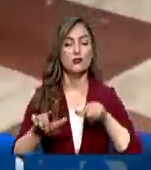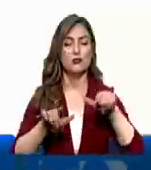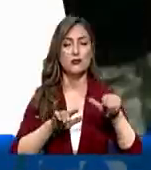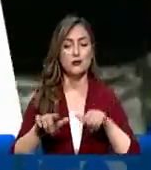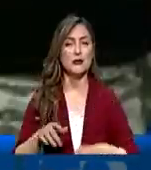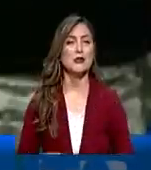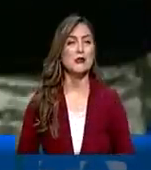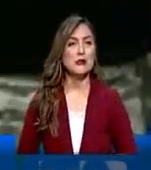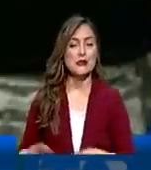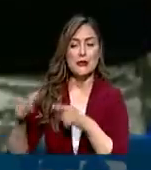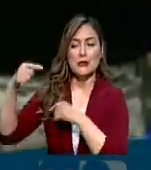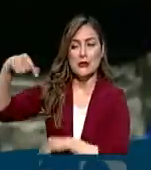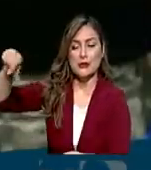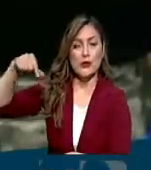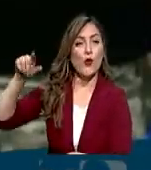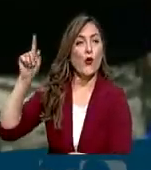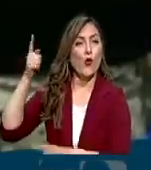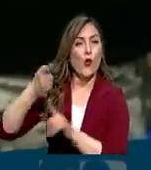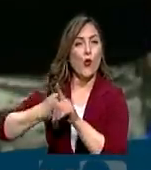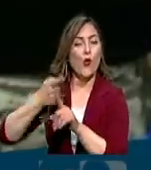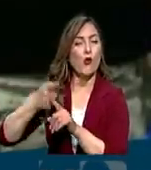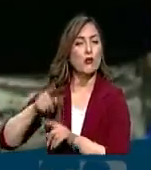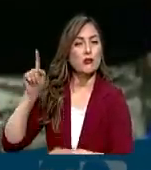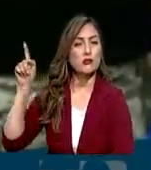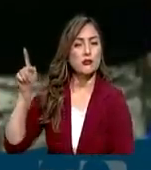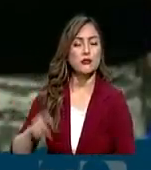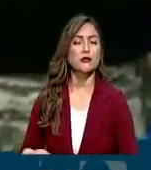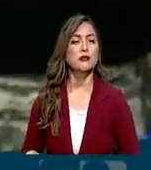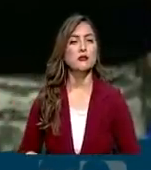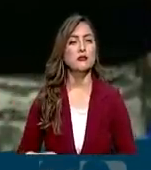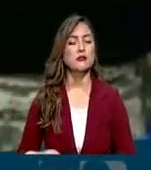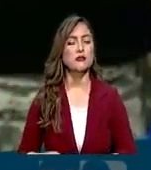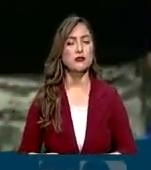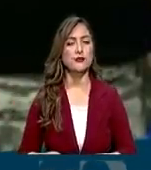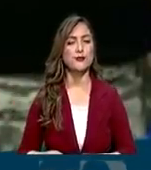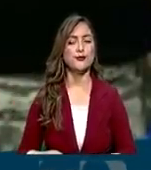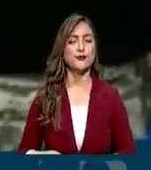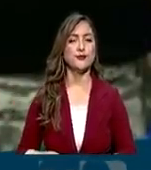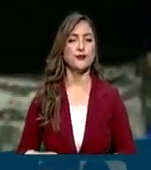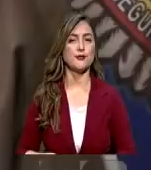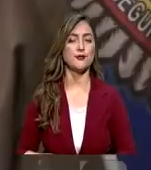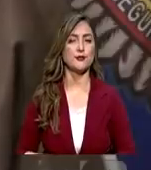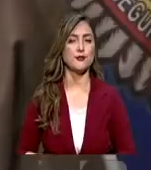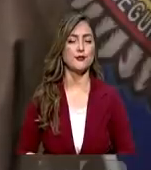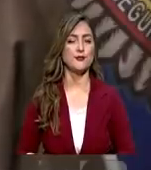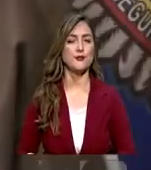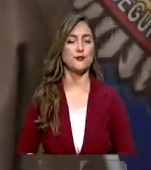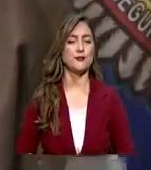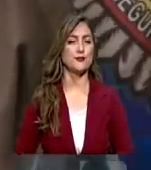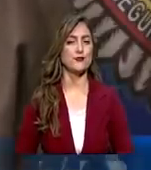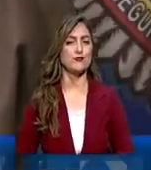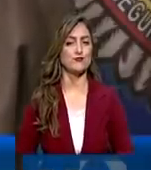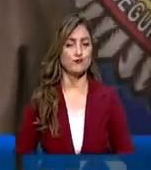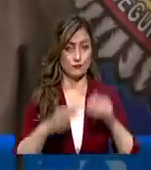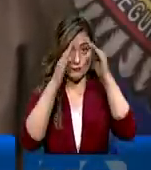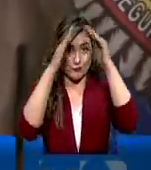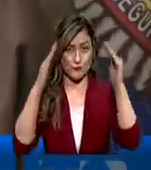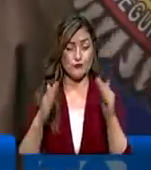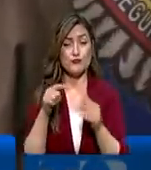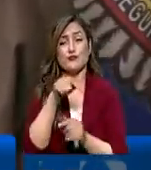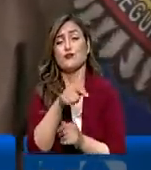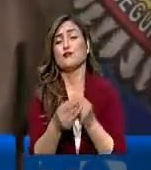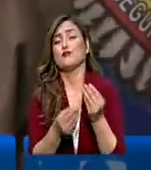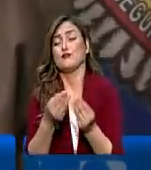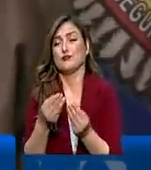de Quitumbe, el Mercado Chiriyacu, La Forestal y el Centro Histórico. Estos domicilios eran utilizados